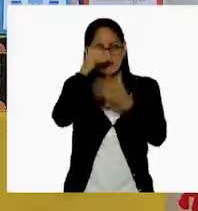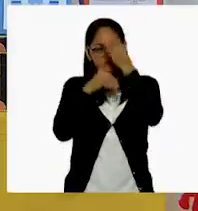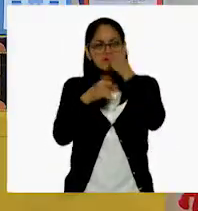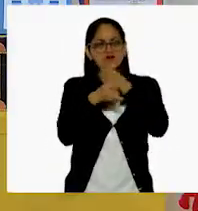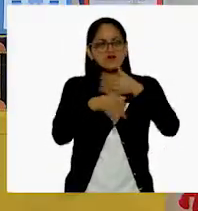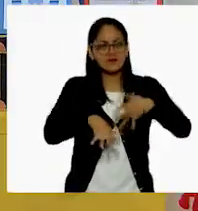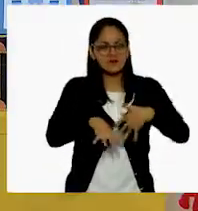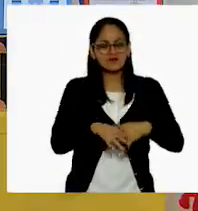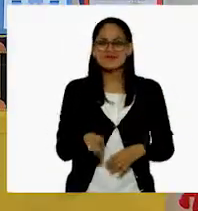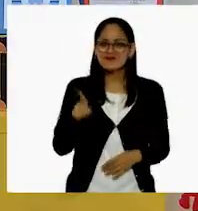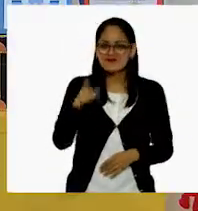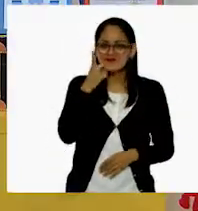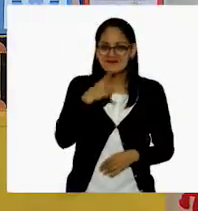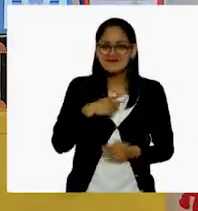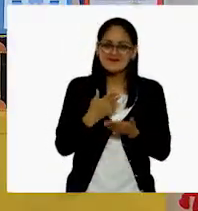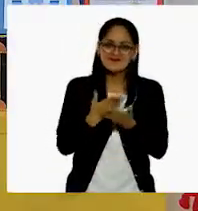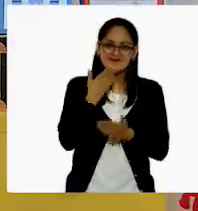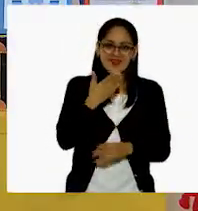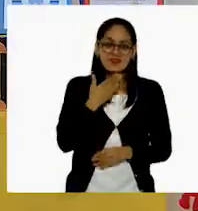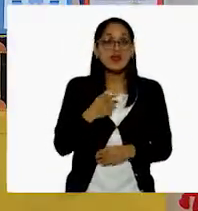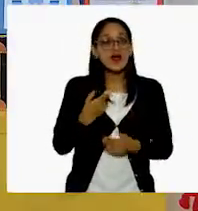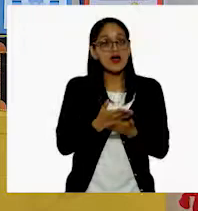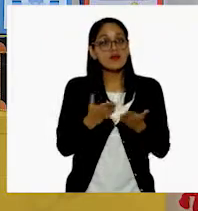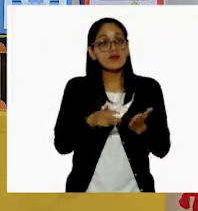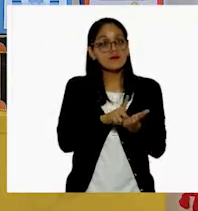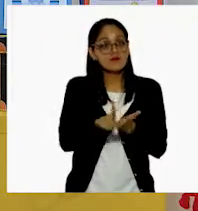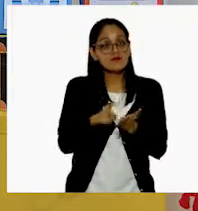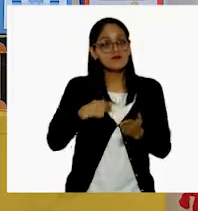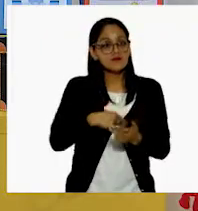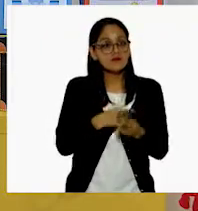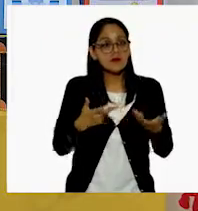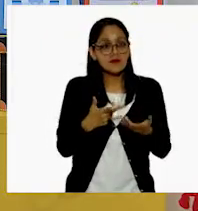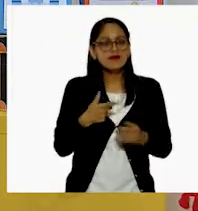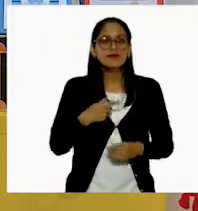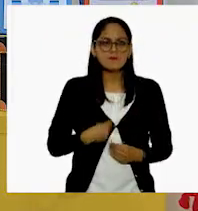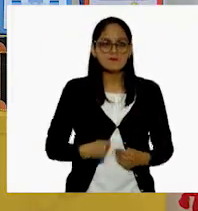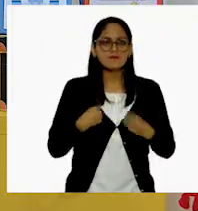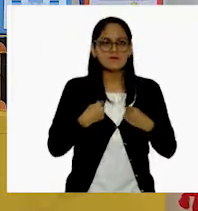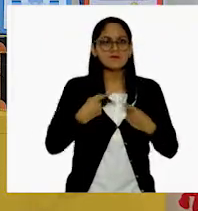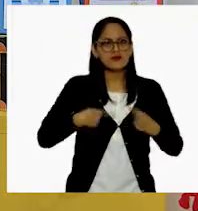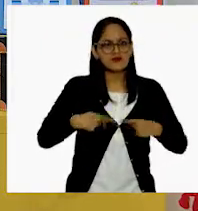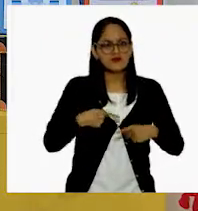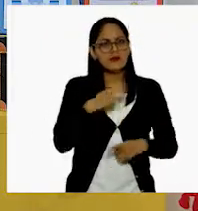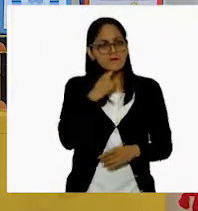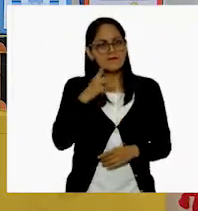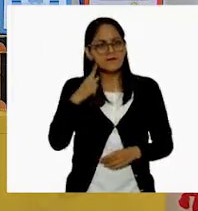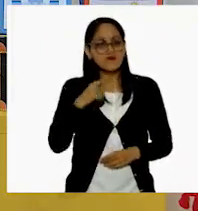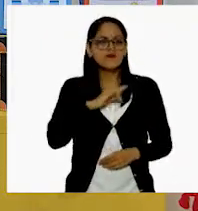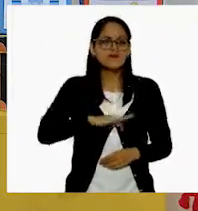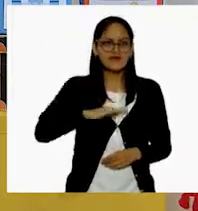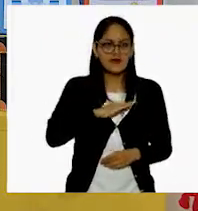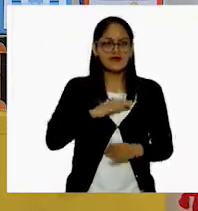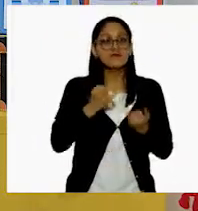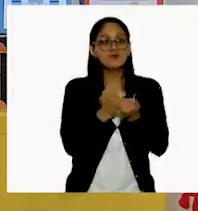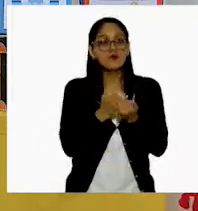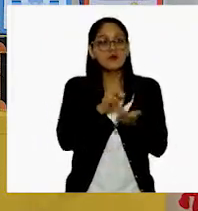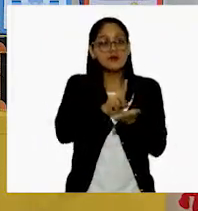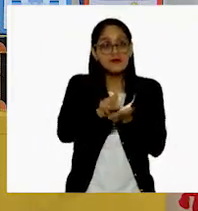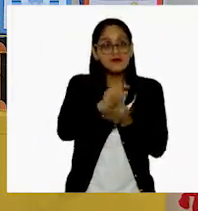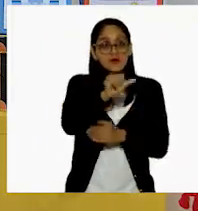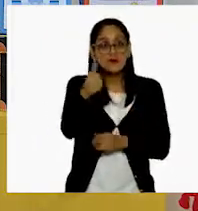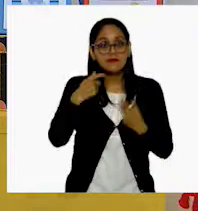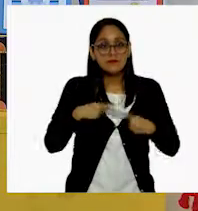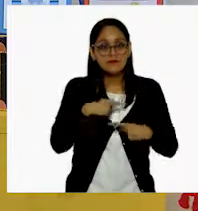dicho, Mariana. Poner en práctica nuestros derechos nos permite ser mejores ciudadanas y ciudadanos, más felices y respetar los derechos de las